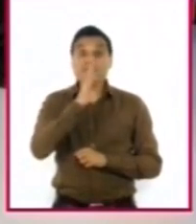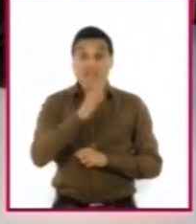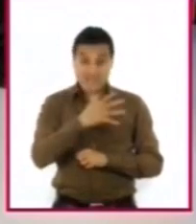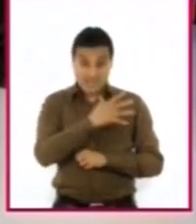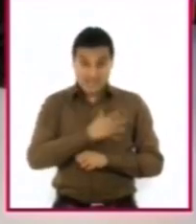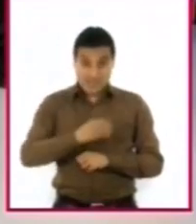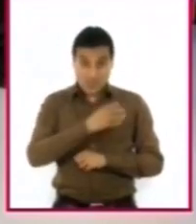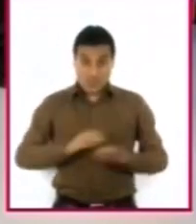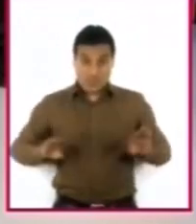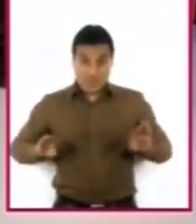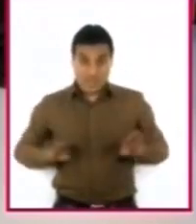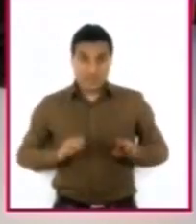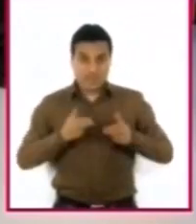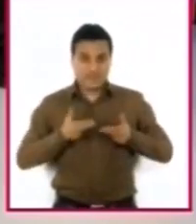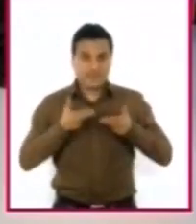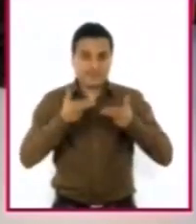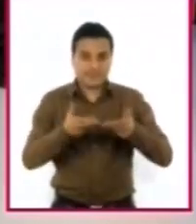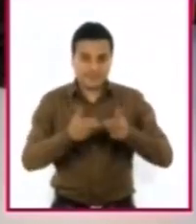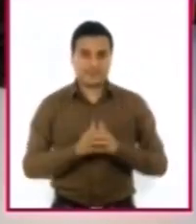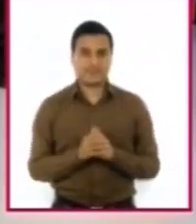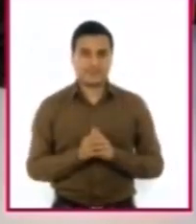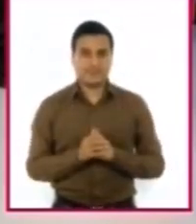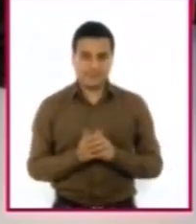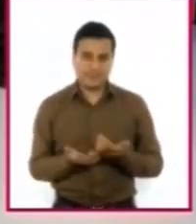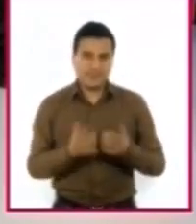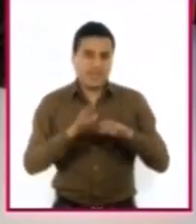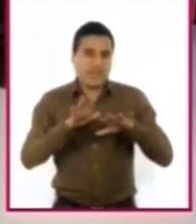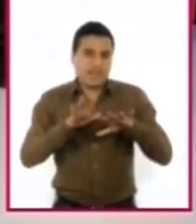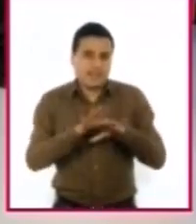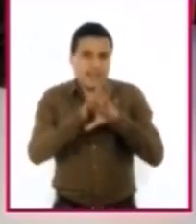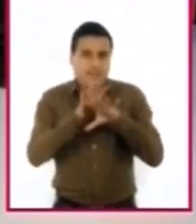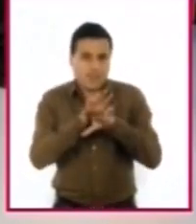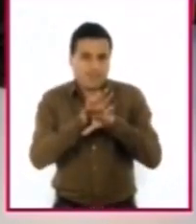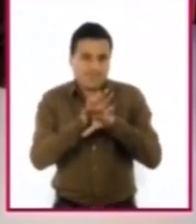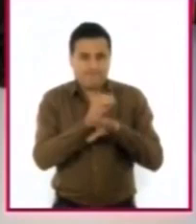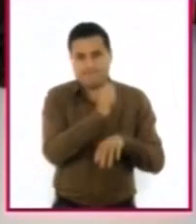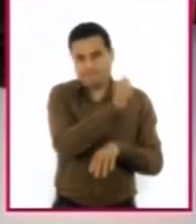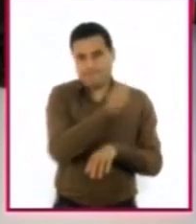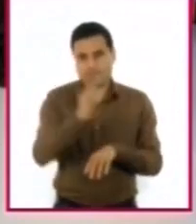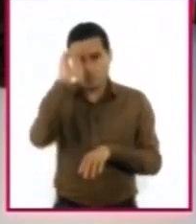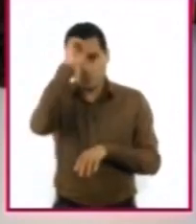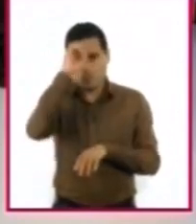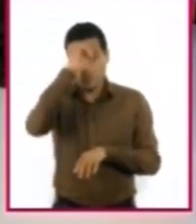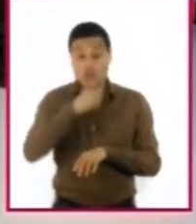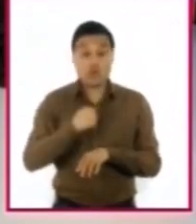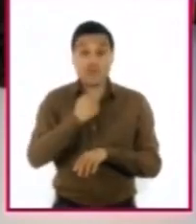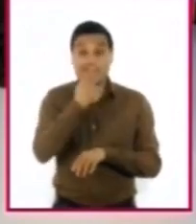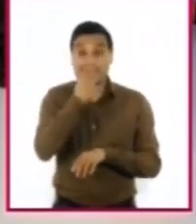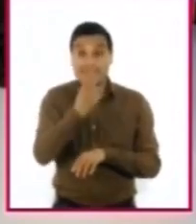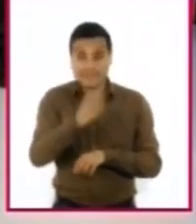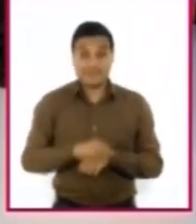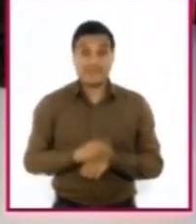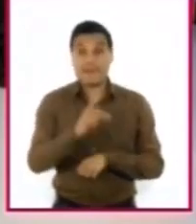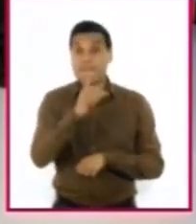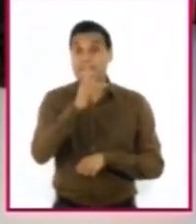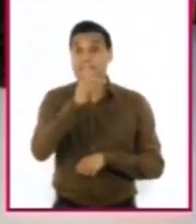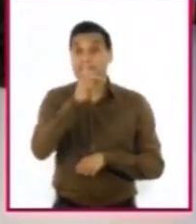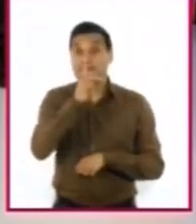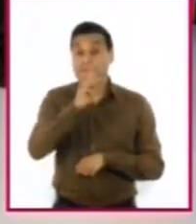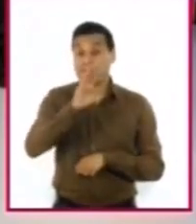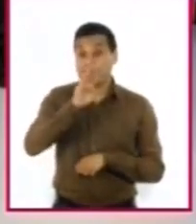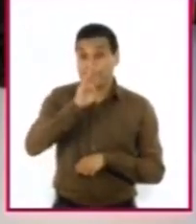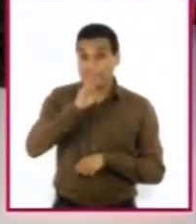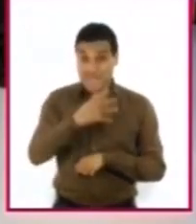descendientes. Diferimos en cómo sucede la evolución, ya que yo concluí que los seres vivos trasladan a sus descendientes las características